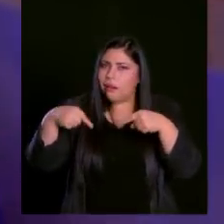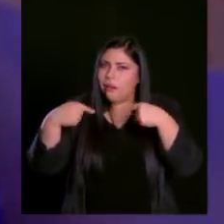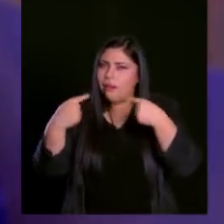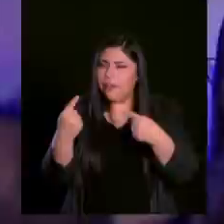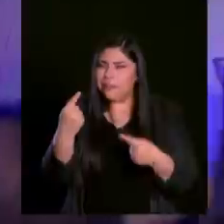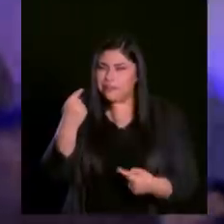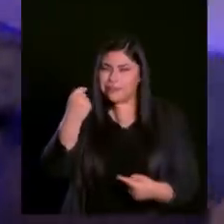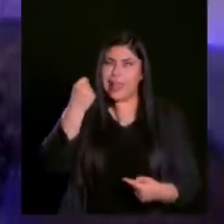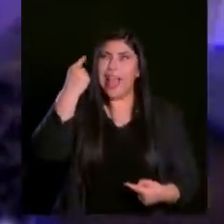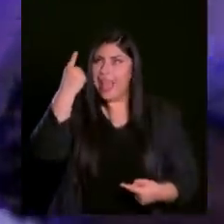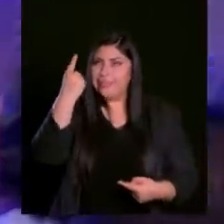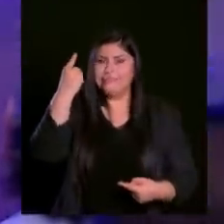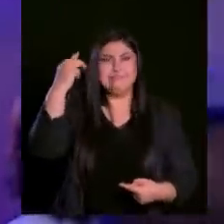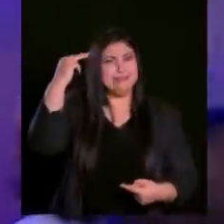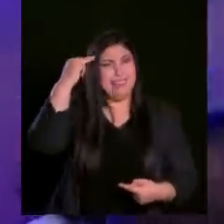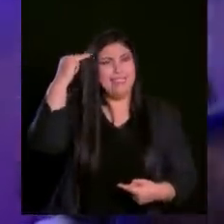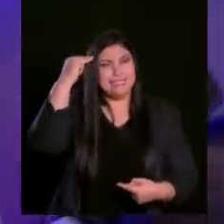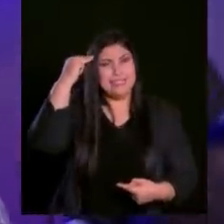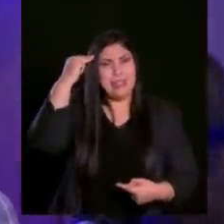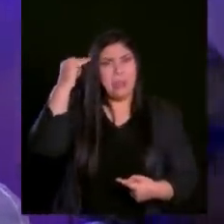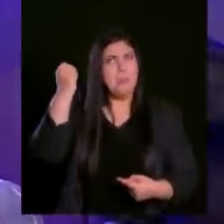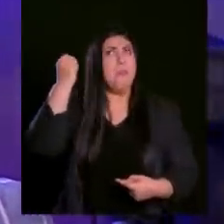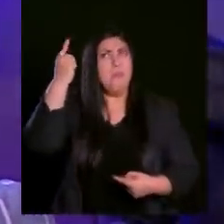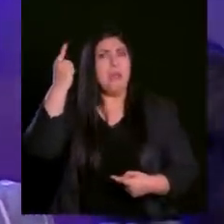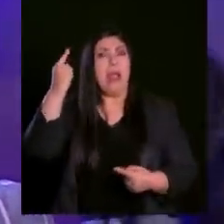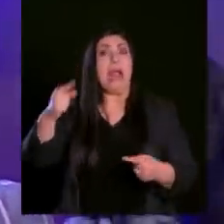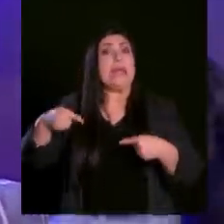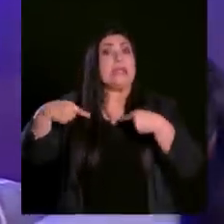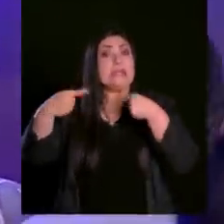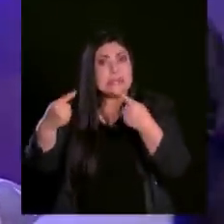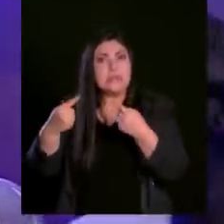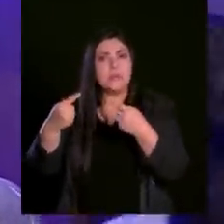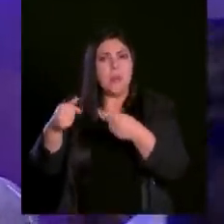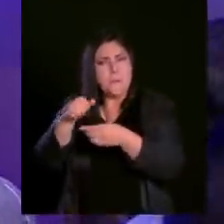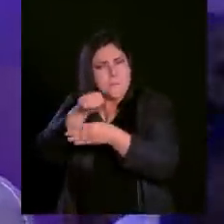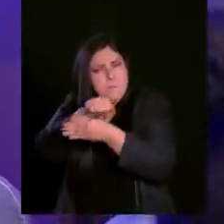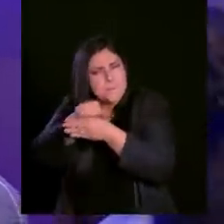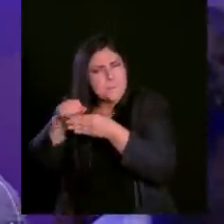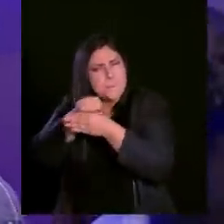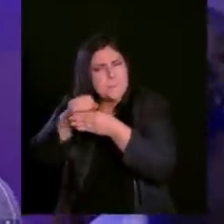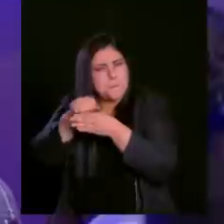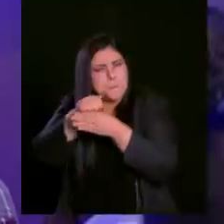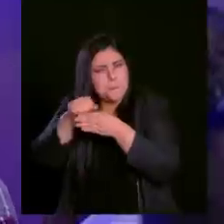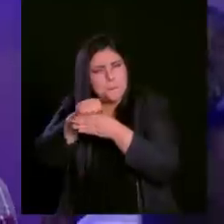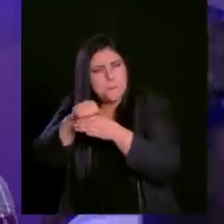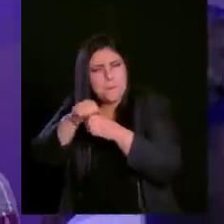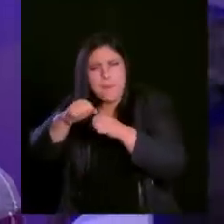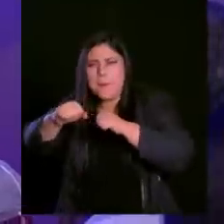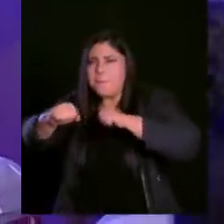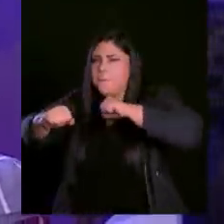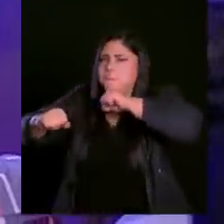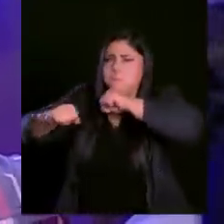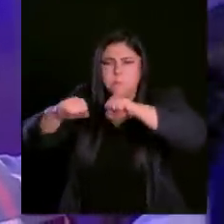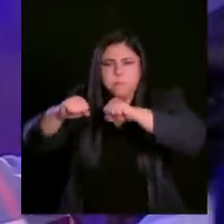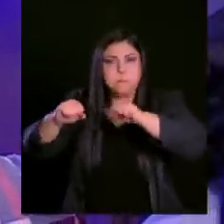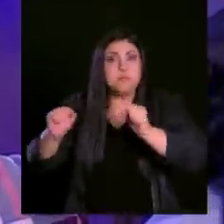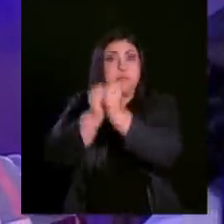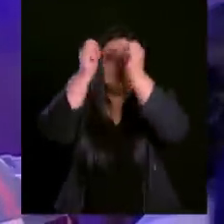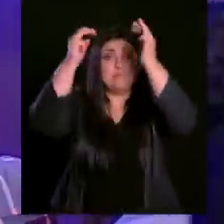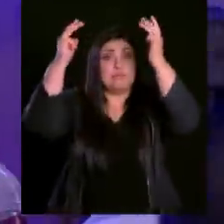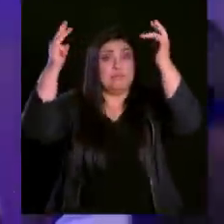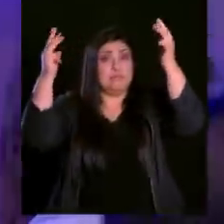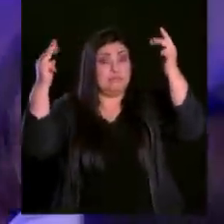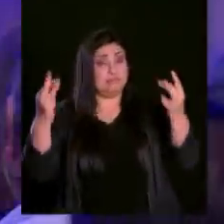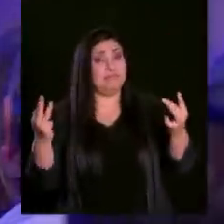efecto cuando se evidencia en mi vida Dios me dio una palabra leí en su en la escritura una palabra la puse en práctica